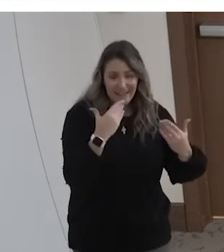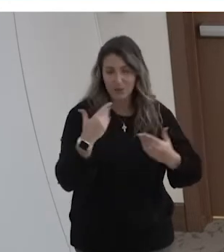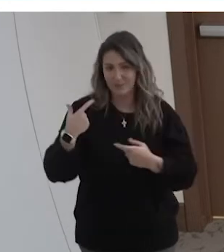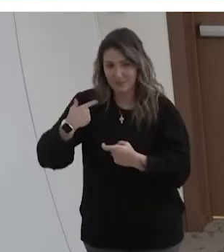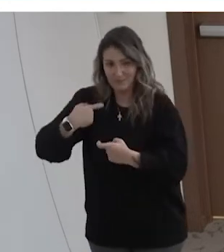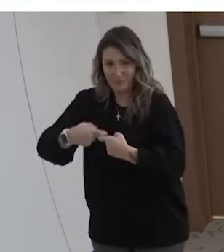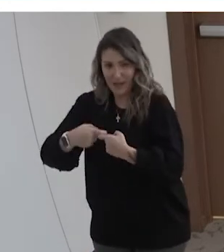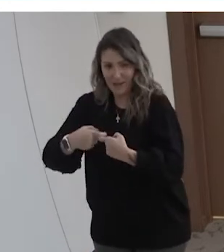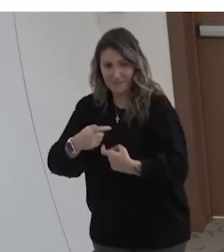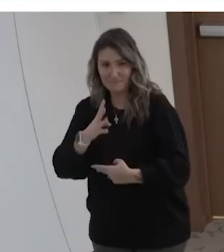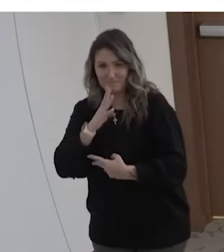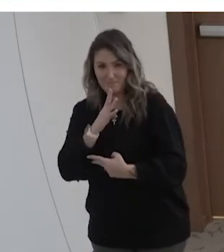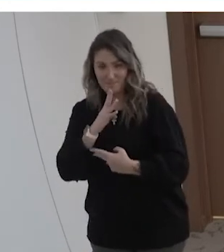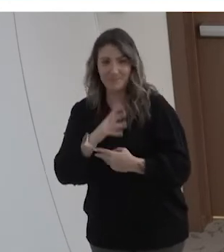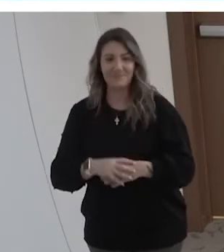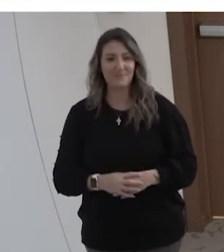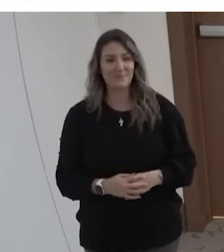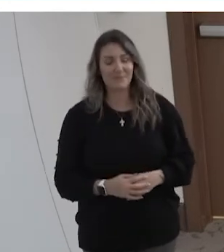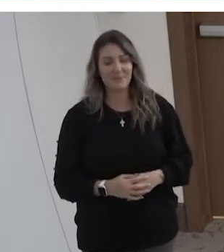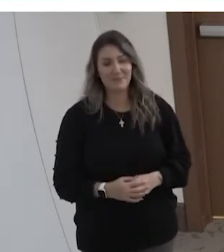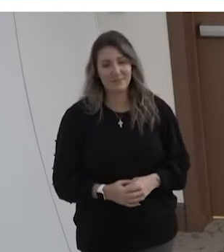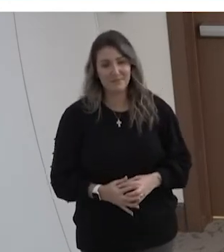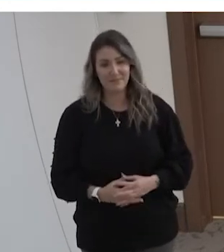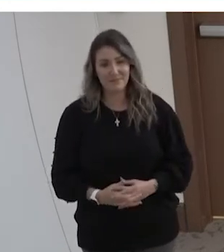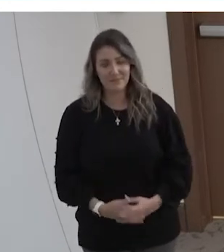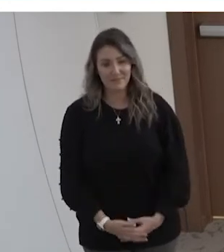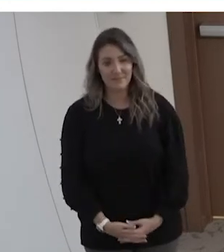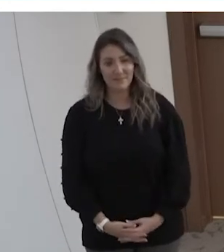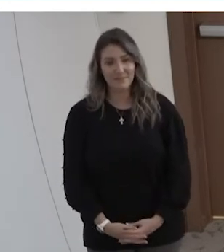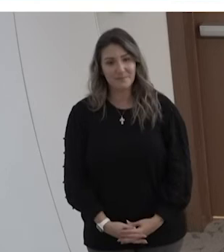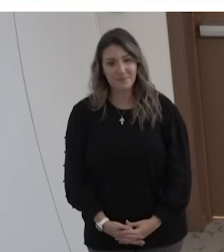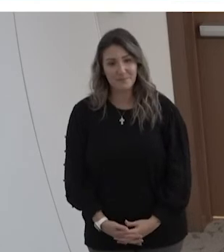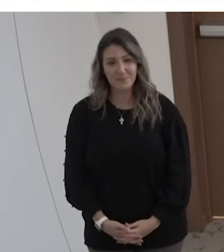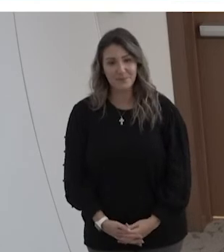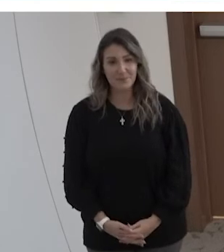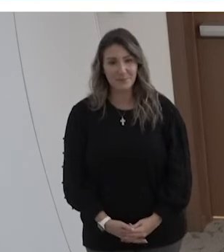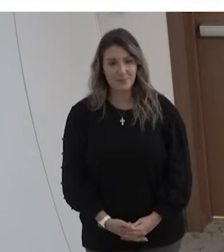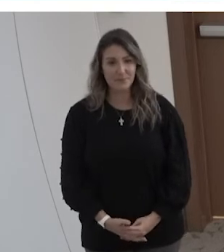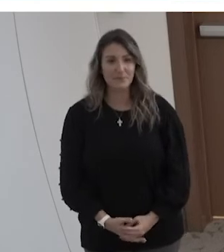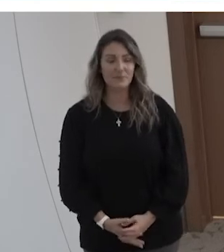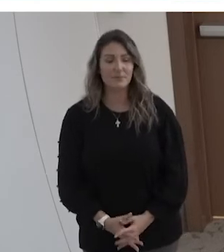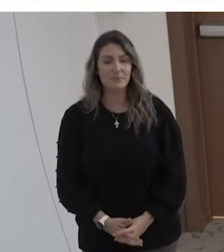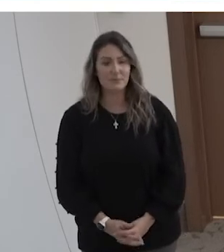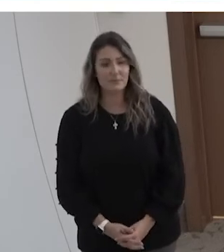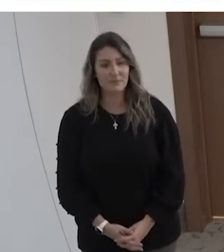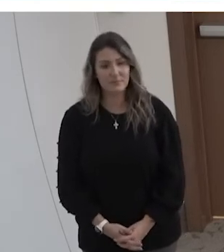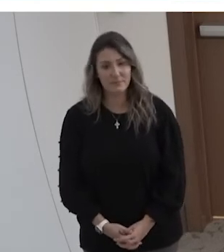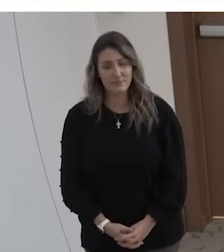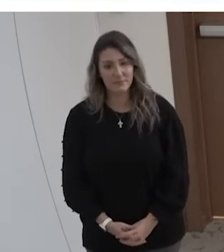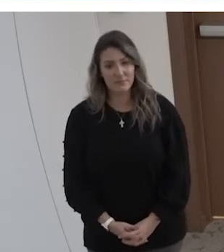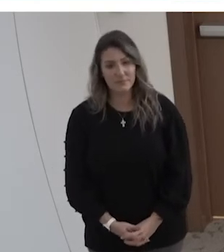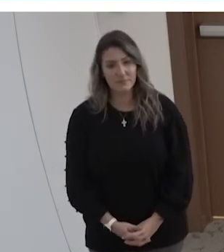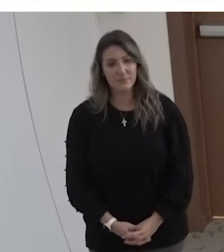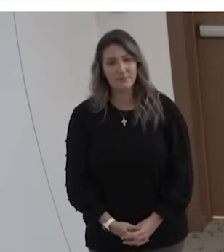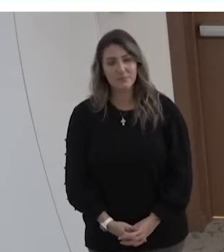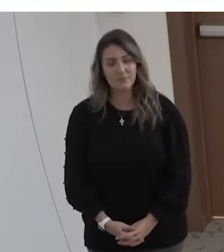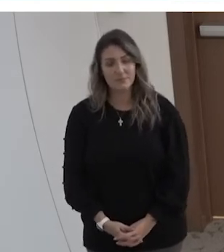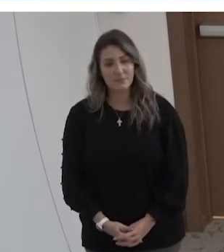40 personas solamente podrían enfermarse en 1 millón de personas que se